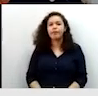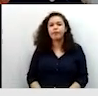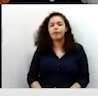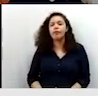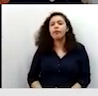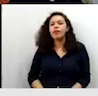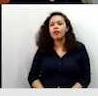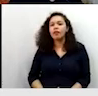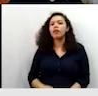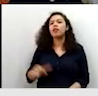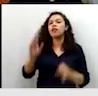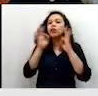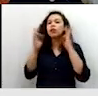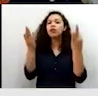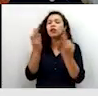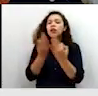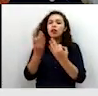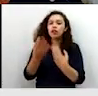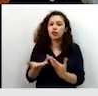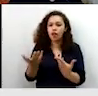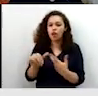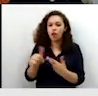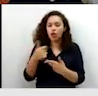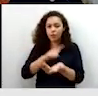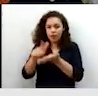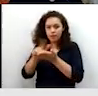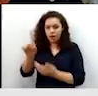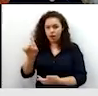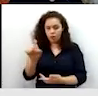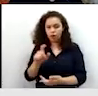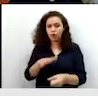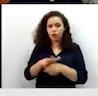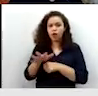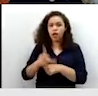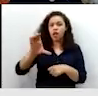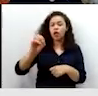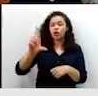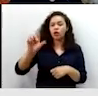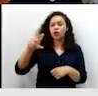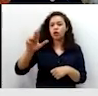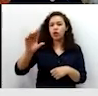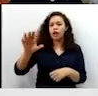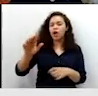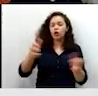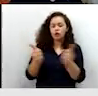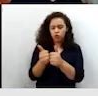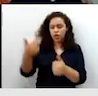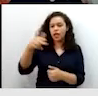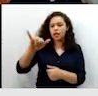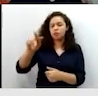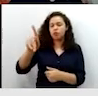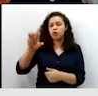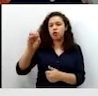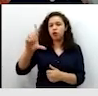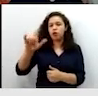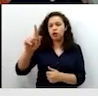Otro método de desinfección de agua es la cloración con hipoclorito de sodio. Aquí en este caso